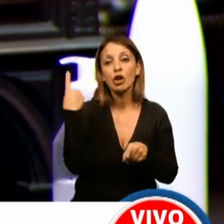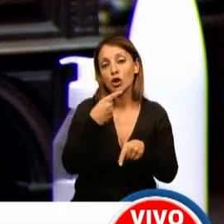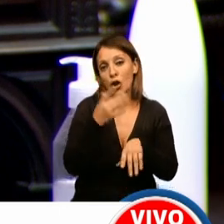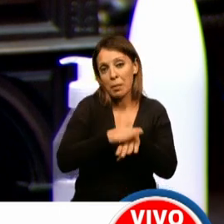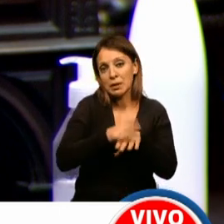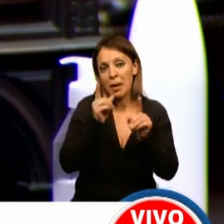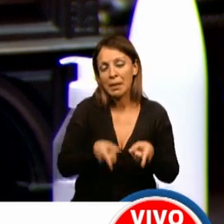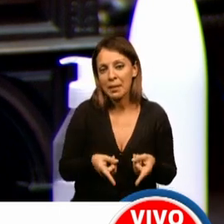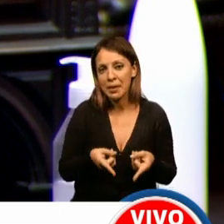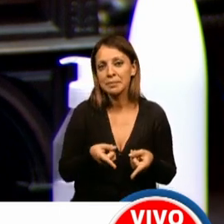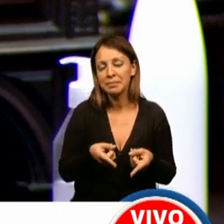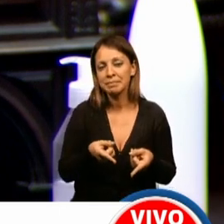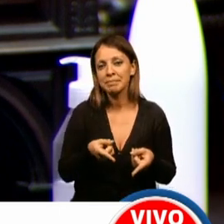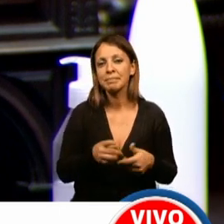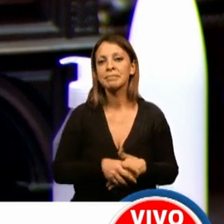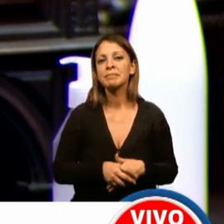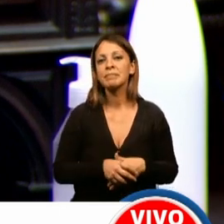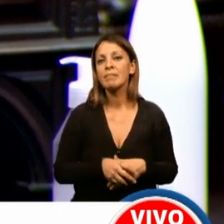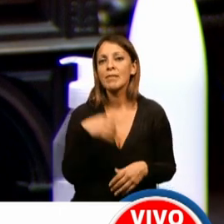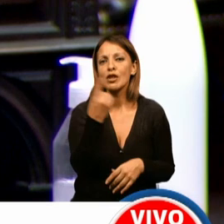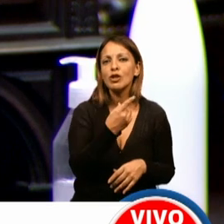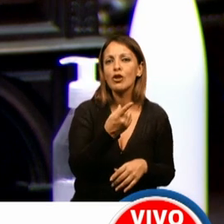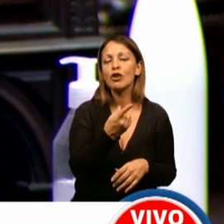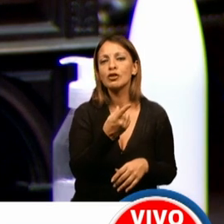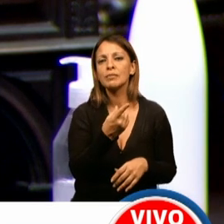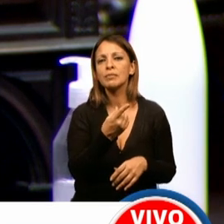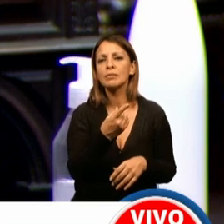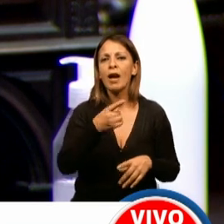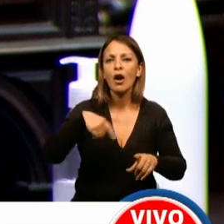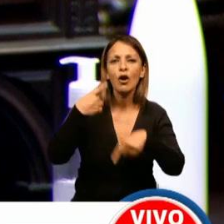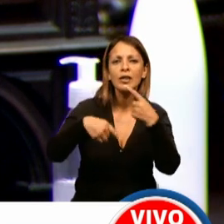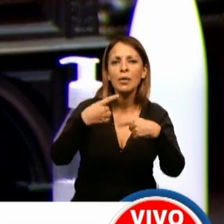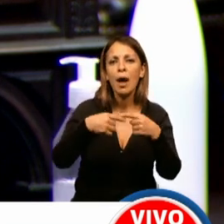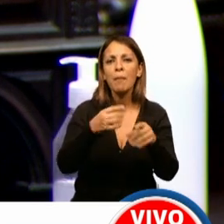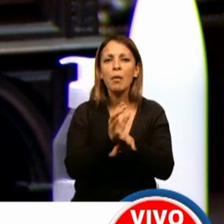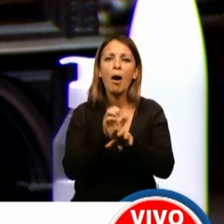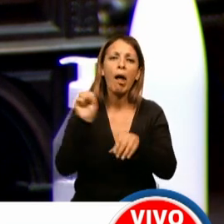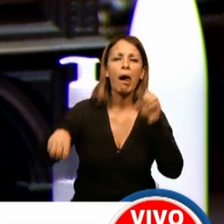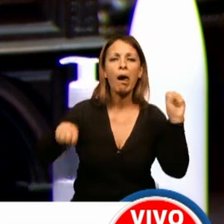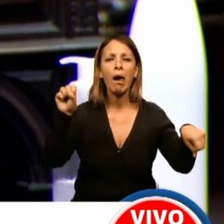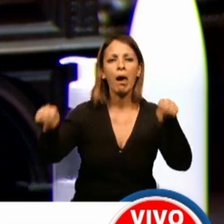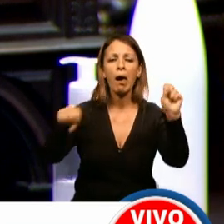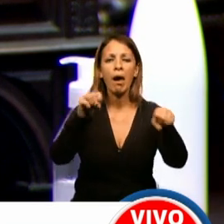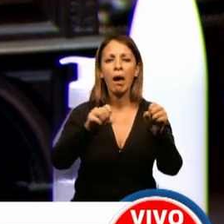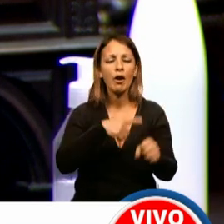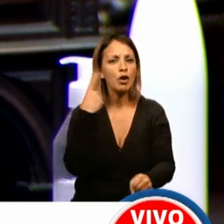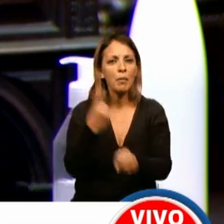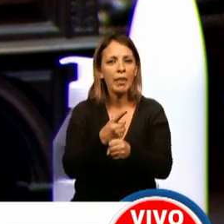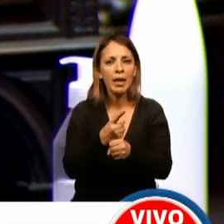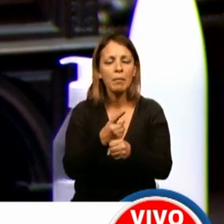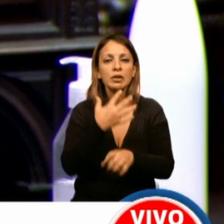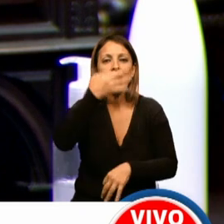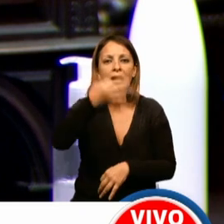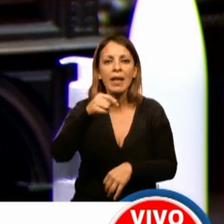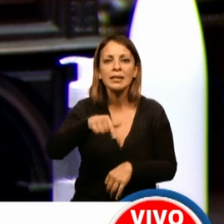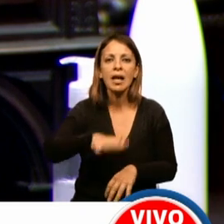responsables es por eso que no podemos ni debemos continuar permaneciendo en silencio ante la realidad de esta comunidad